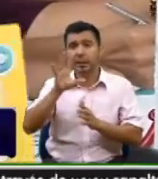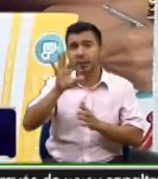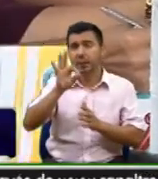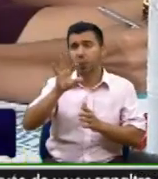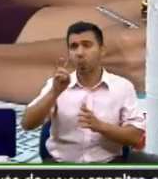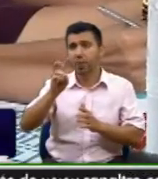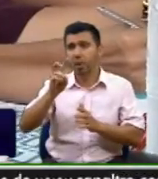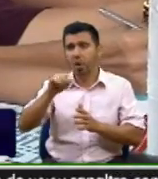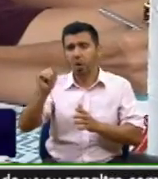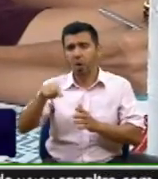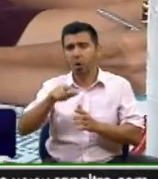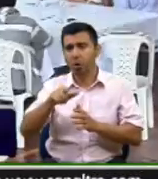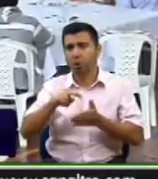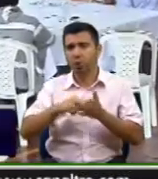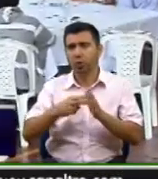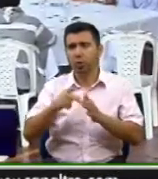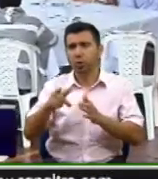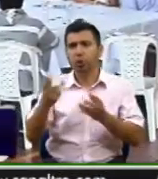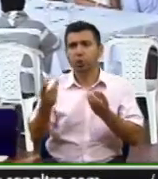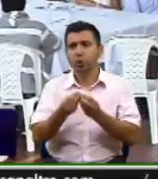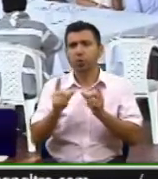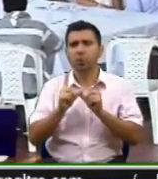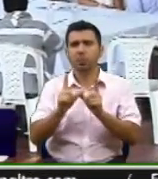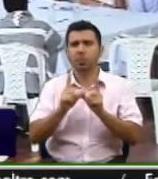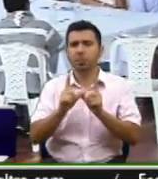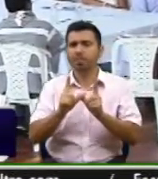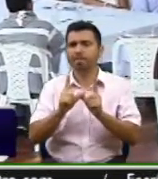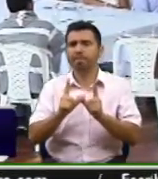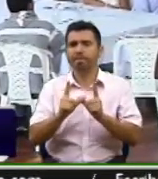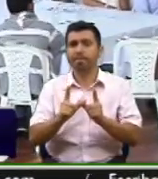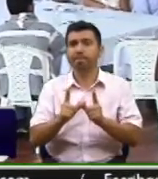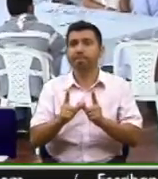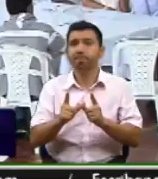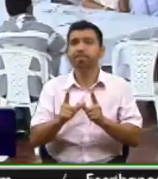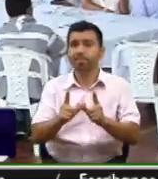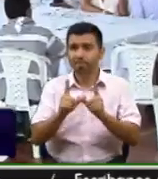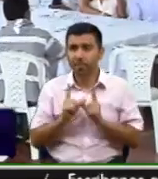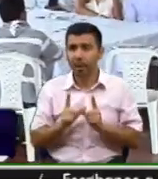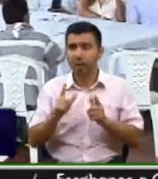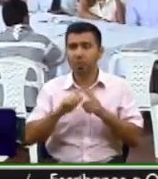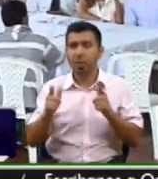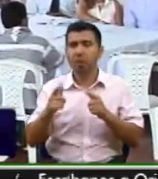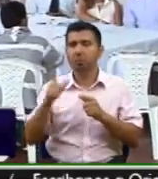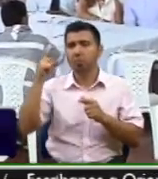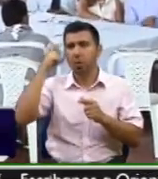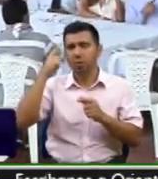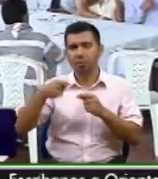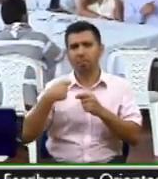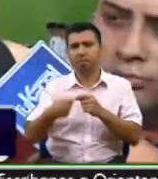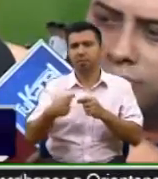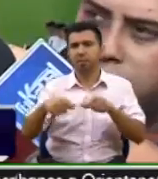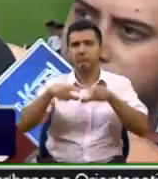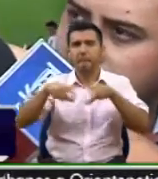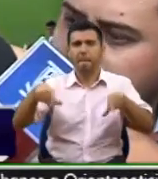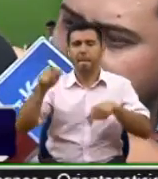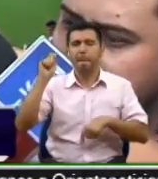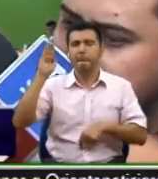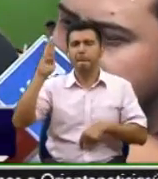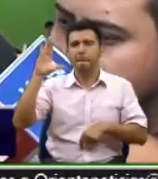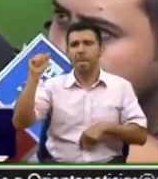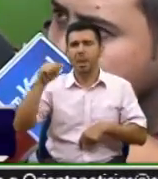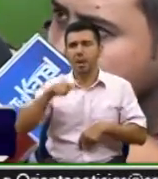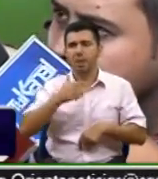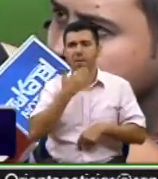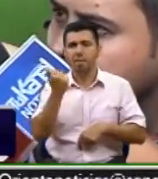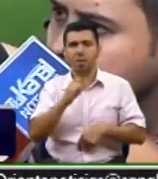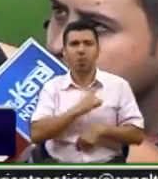prácticamente la mitad de los egresados de este colegio están siendo becados en las mejores universidades del país. Entonces, esto representa, en este momento, este colegio